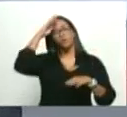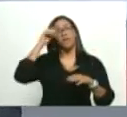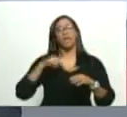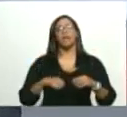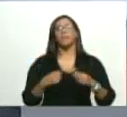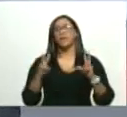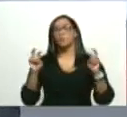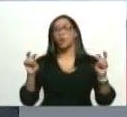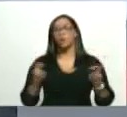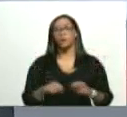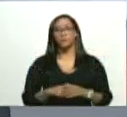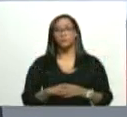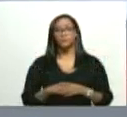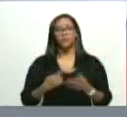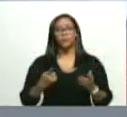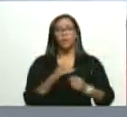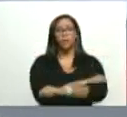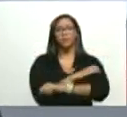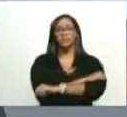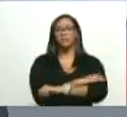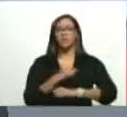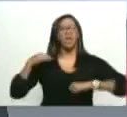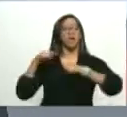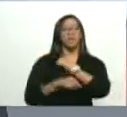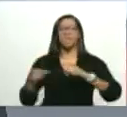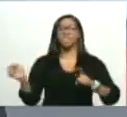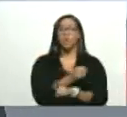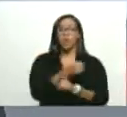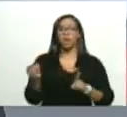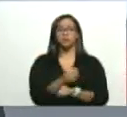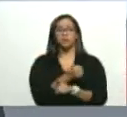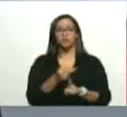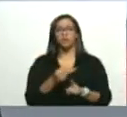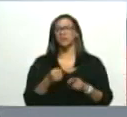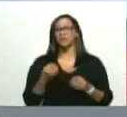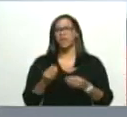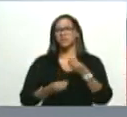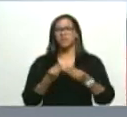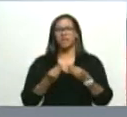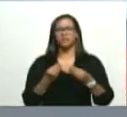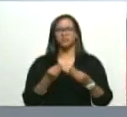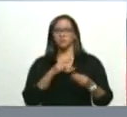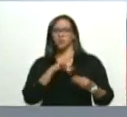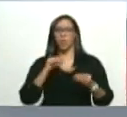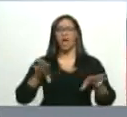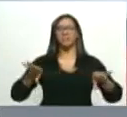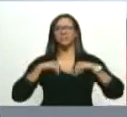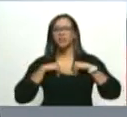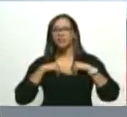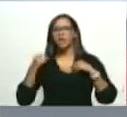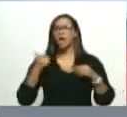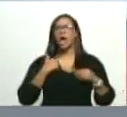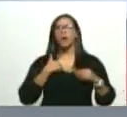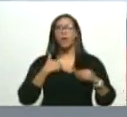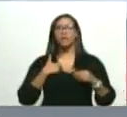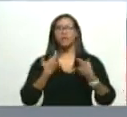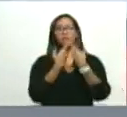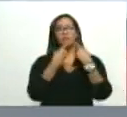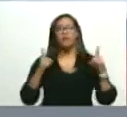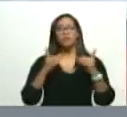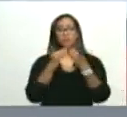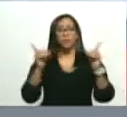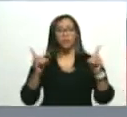Una derecha extremadamente radical y violenta que prácticamente se niega a cualquier alternancia democrática con